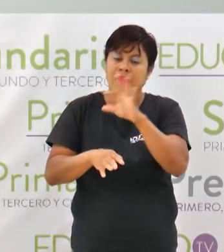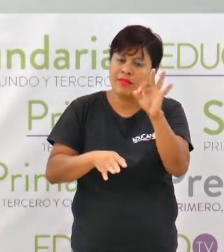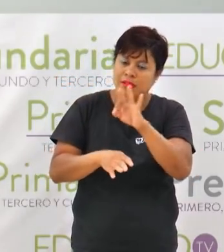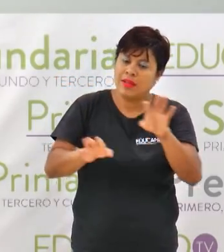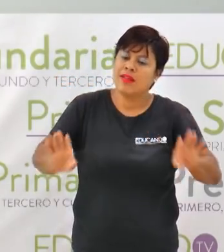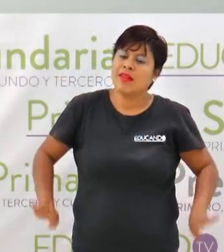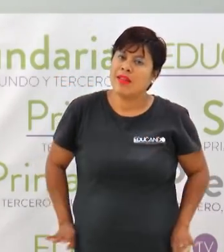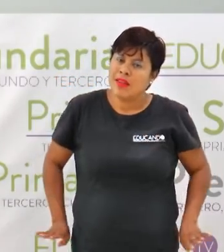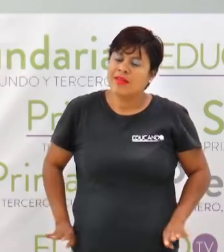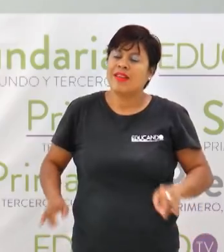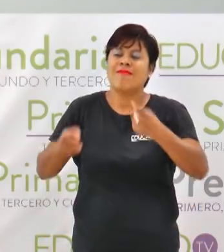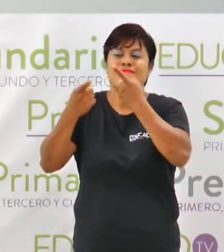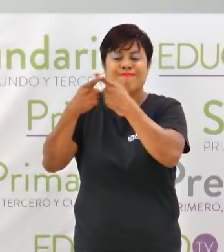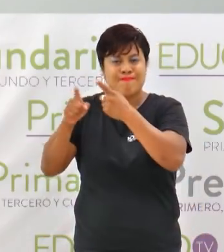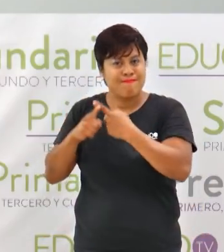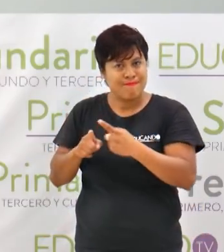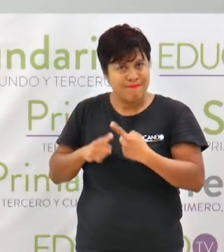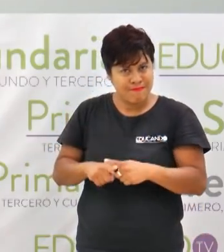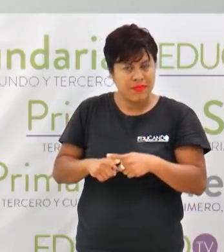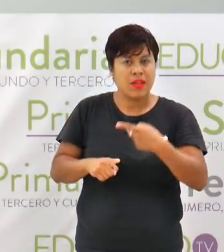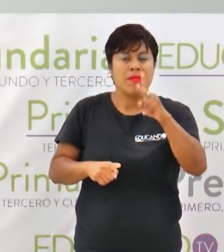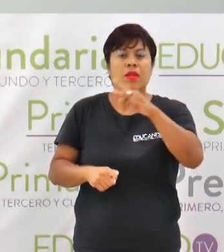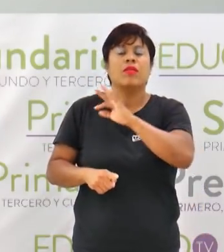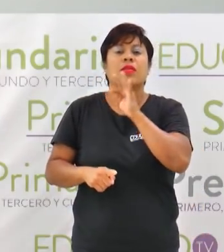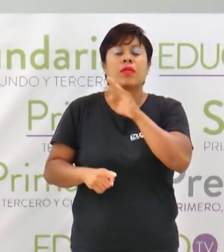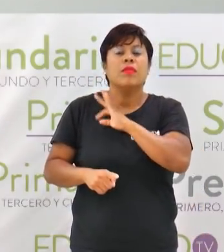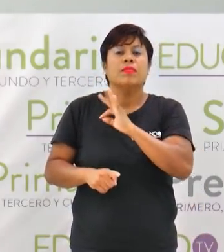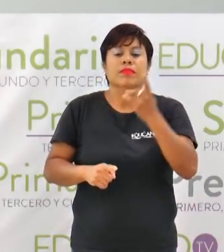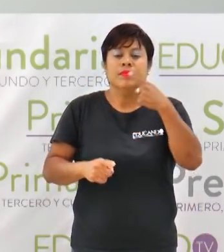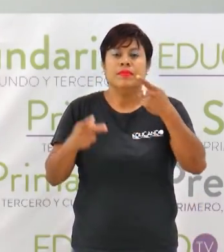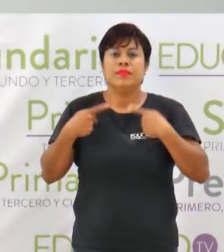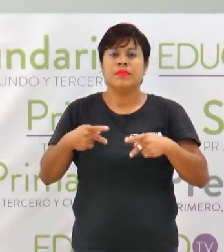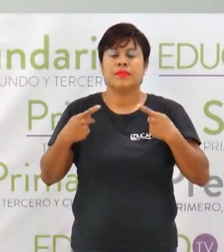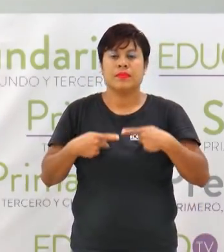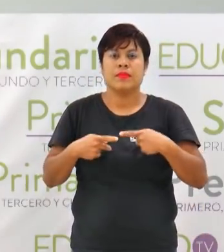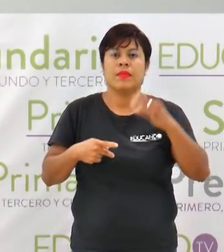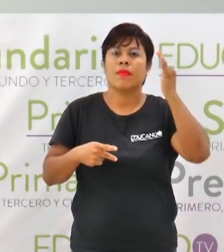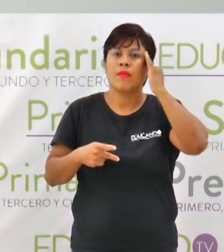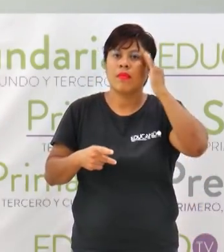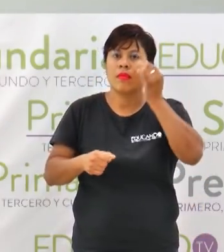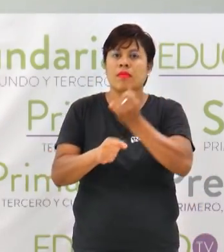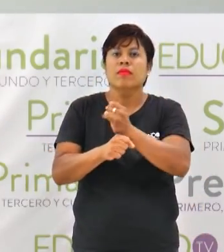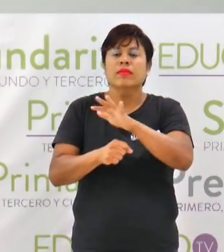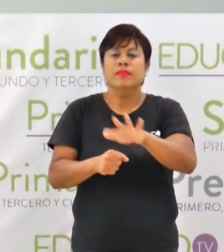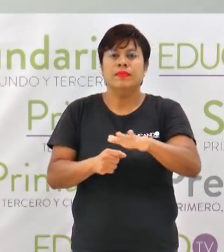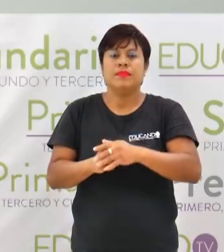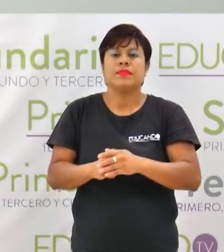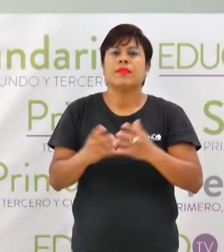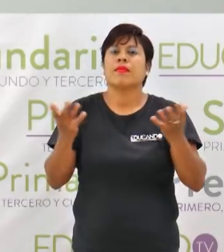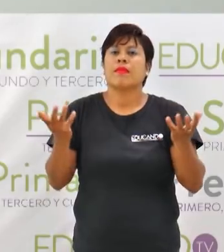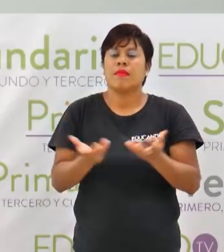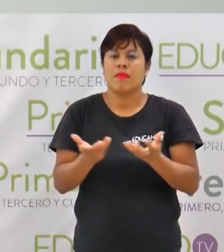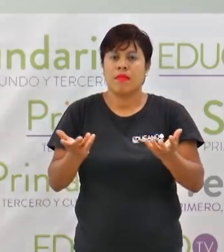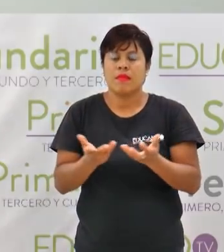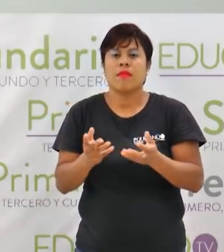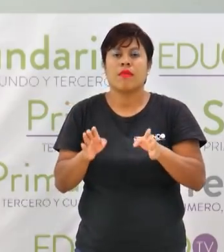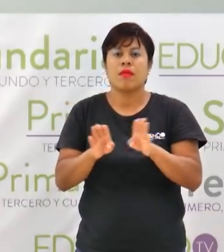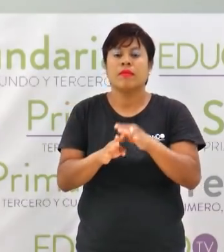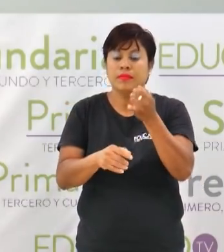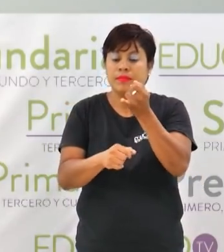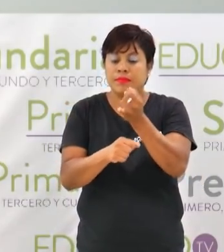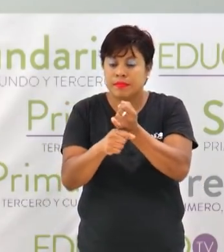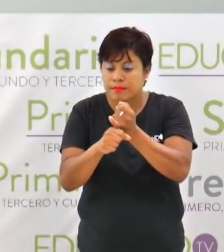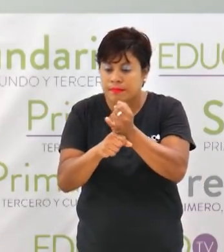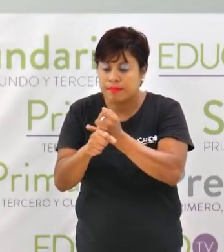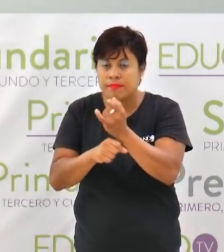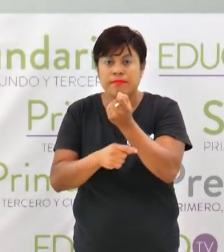mejor características diferentes, pero que le van a permitir a la persona reconocer la información, hacer de una